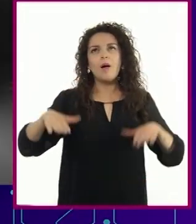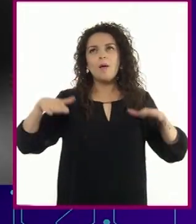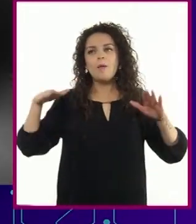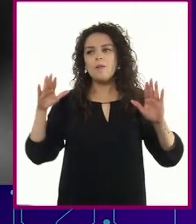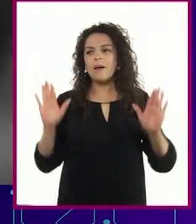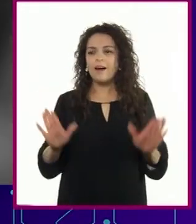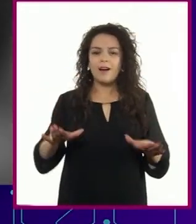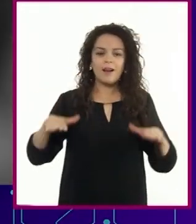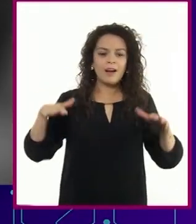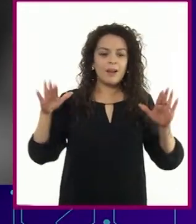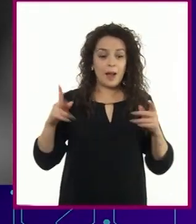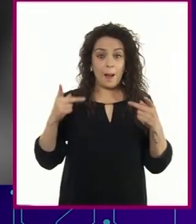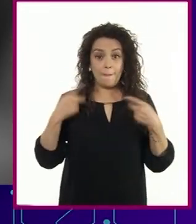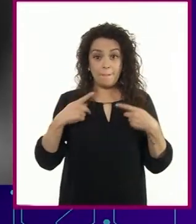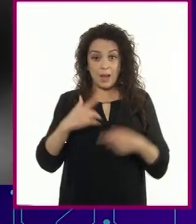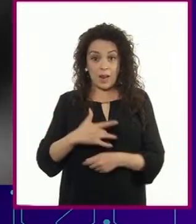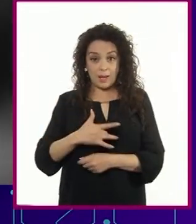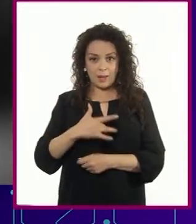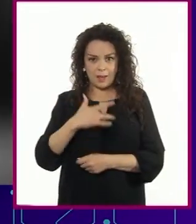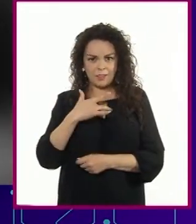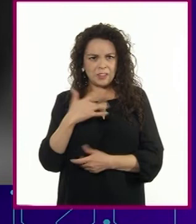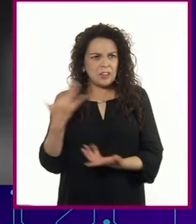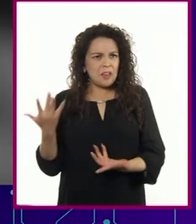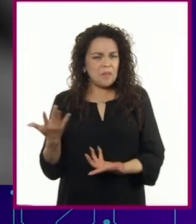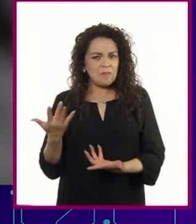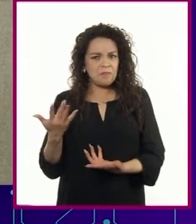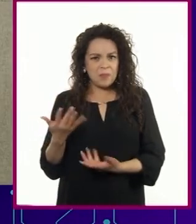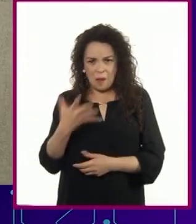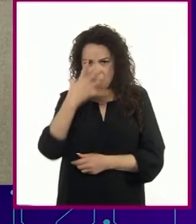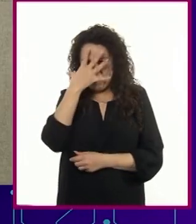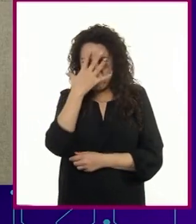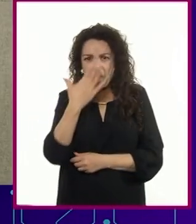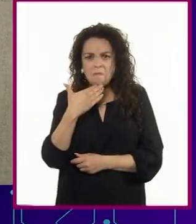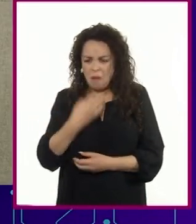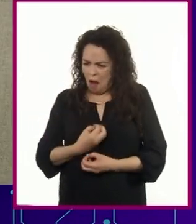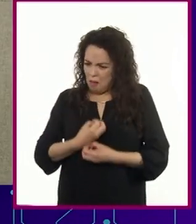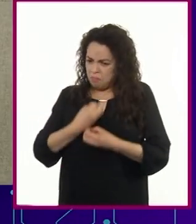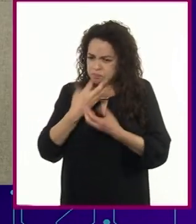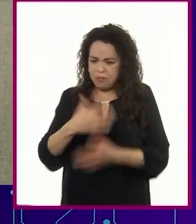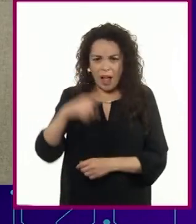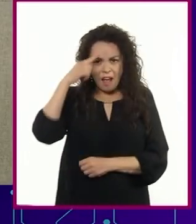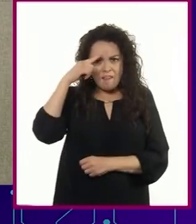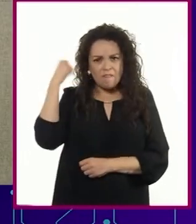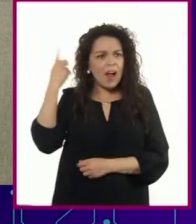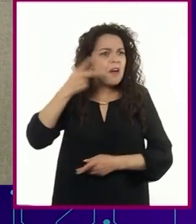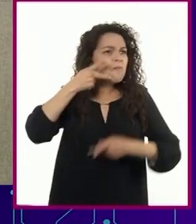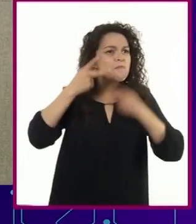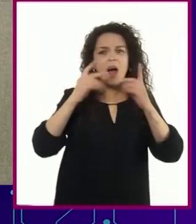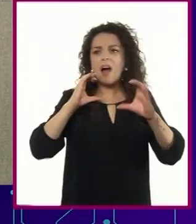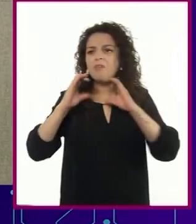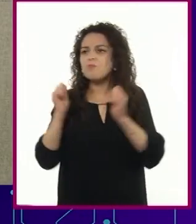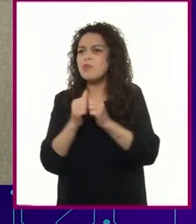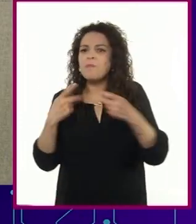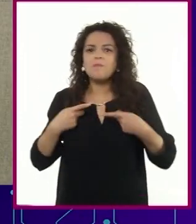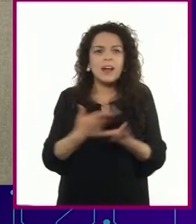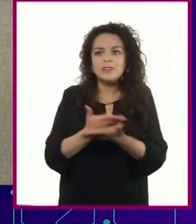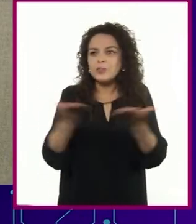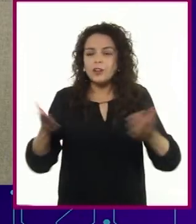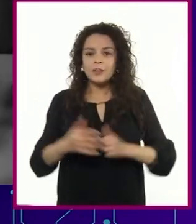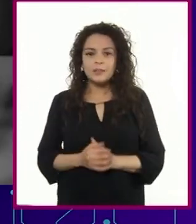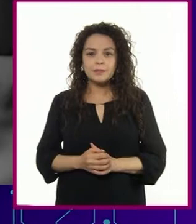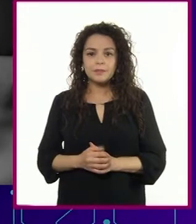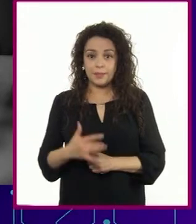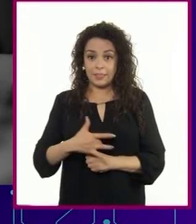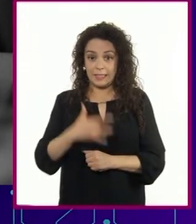persona puede sentirse extrovertida, capaz de comunicarse fácilmente con otros y puede experimentar